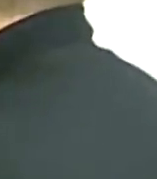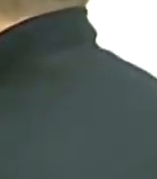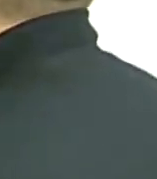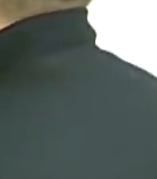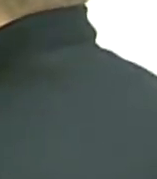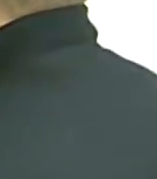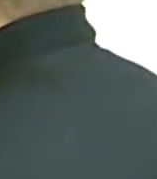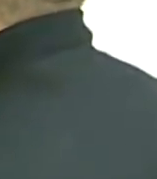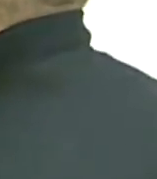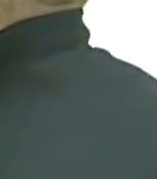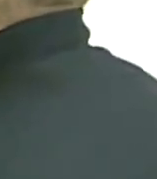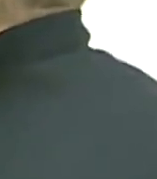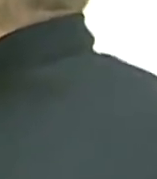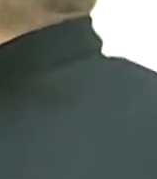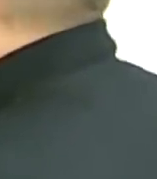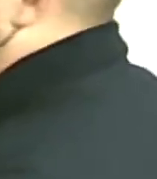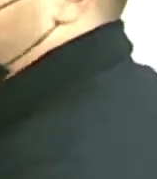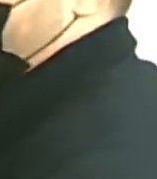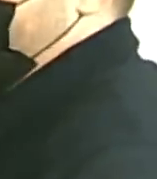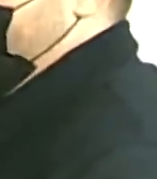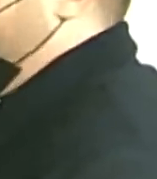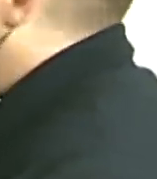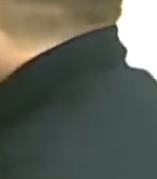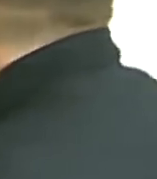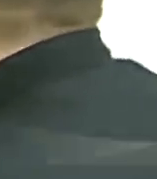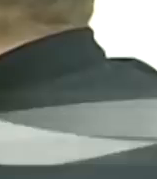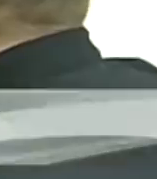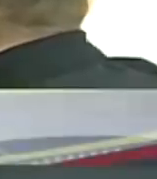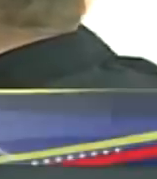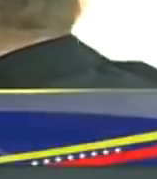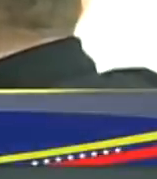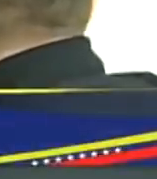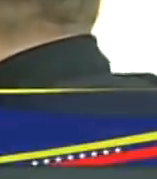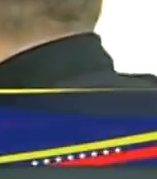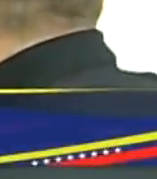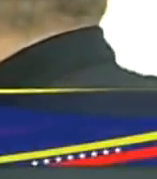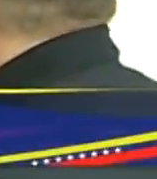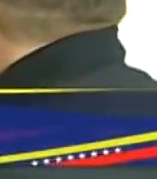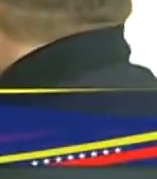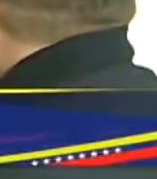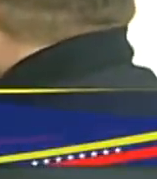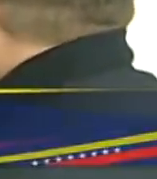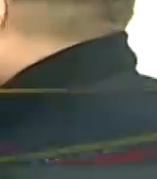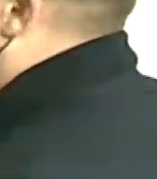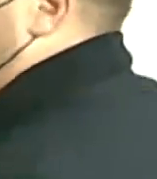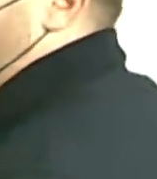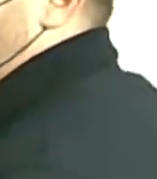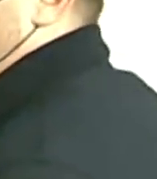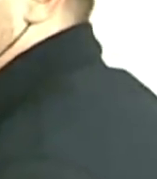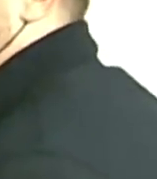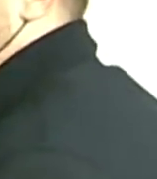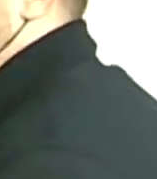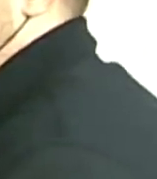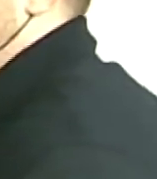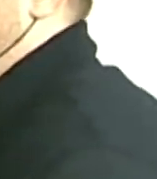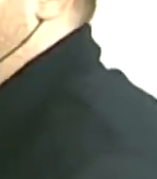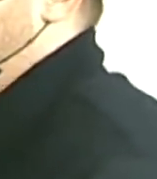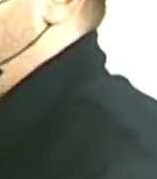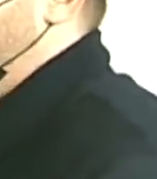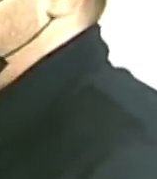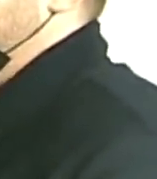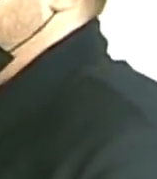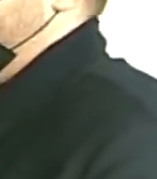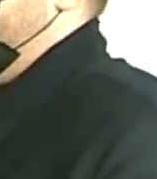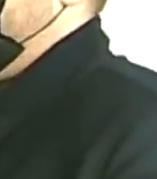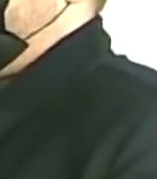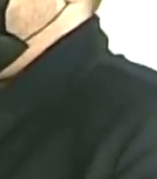en todo el territorio nacional, lo cual ellos de manera muy fácil en este portal se registran, y ya llevamos una data completa